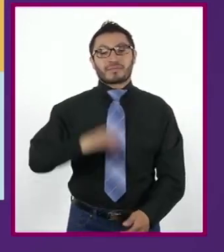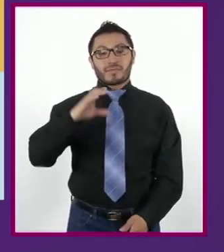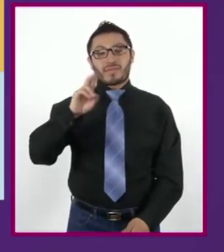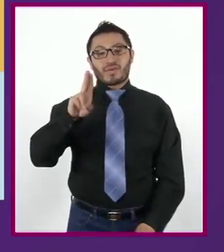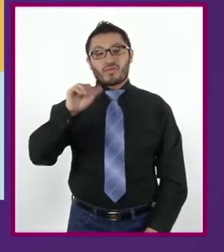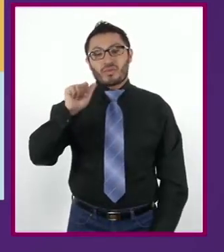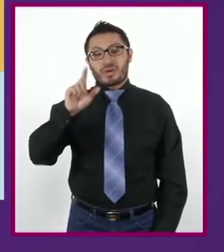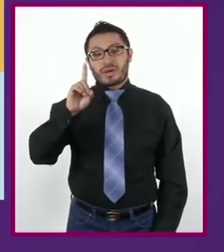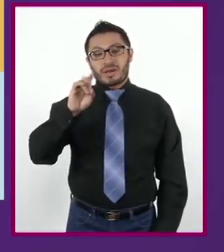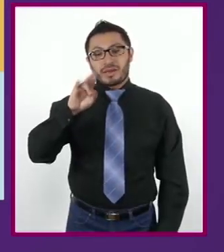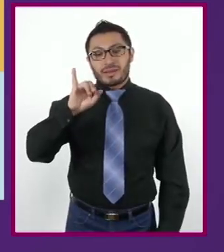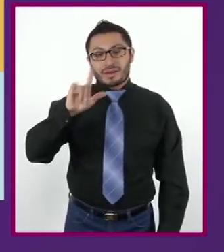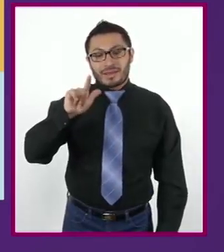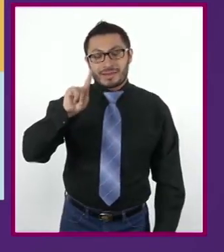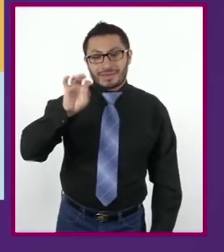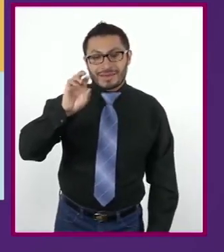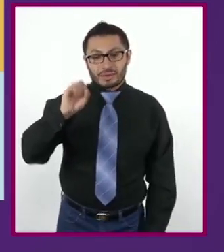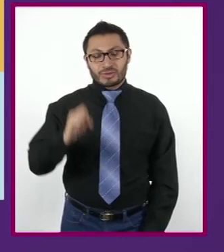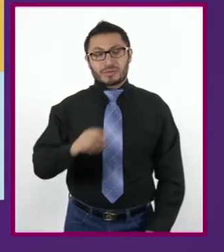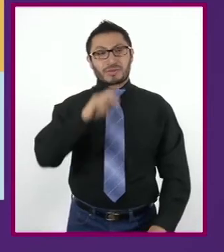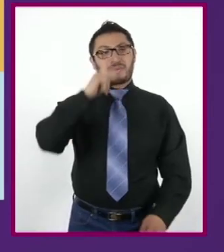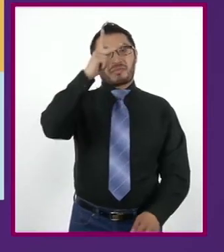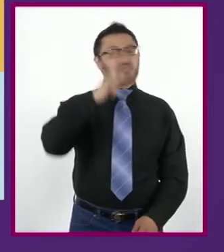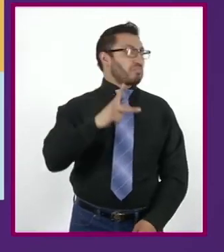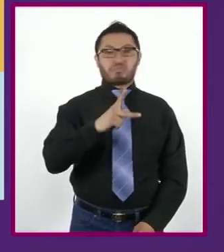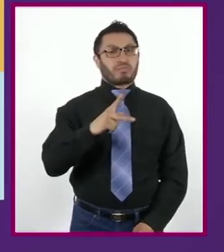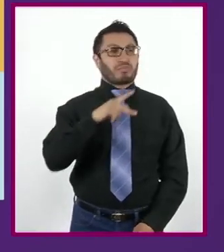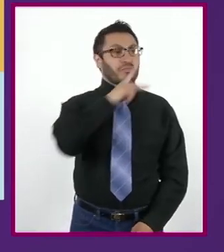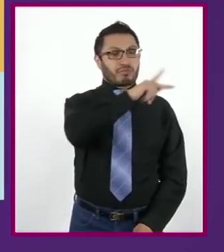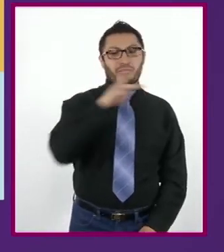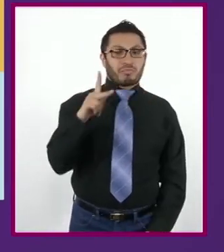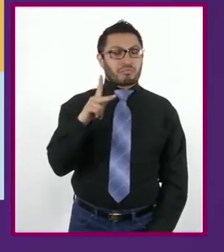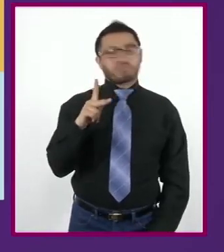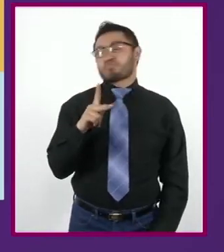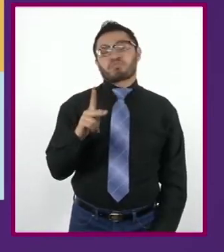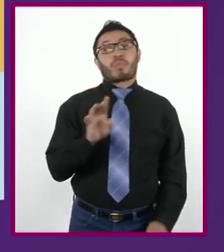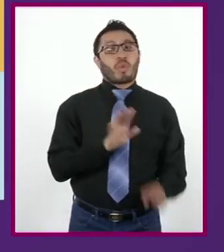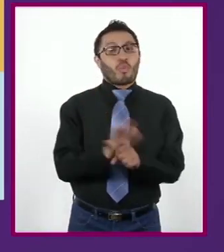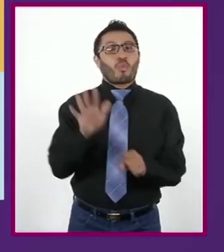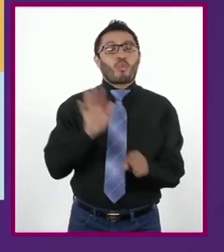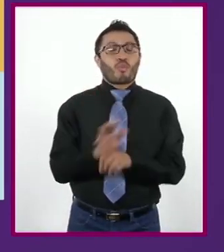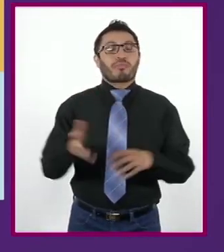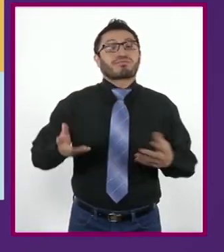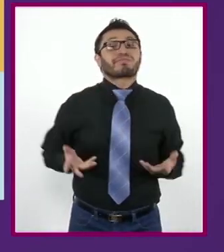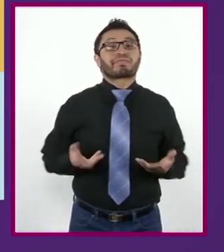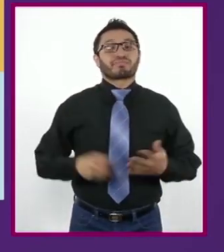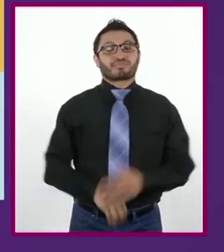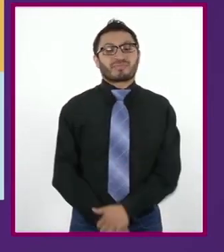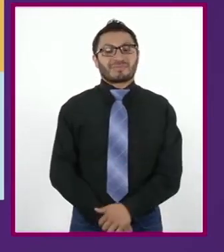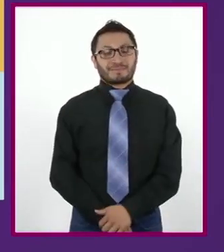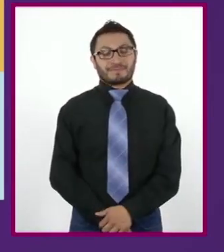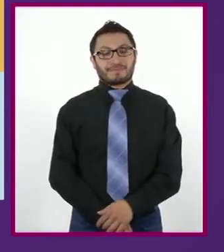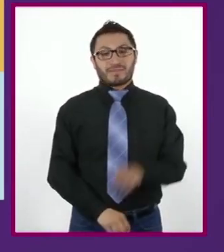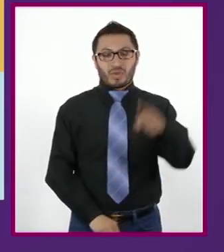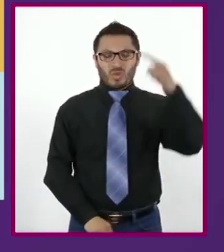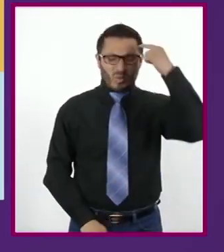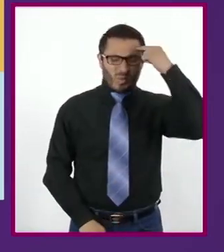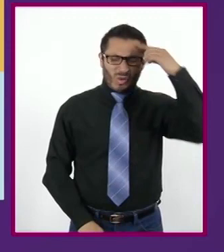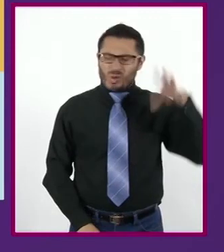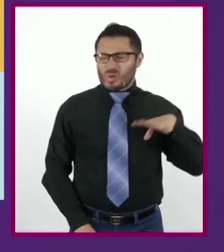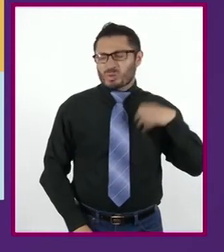Cuadriláteros sin lados paralelos. ¿Cuál es ese cuadrilátero? Trata de